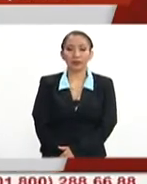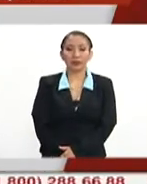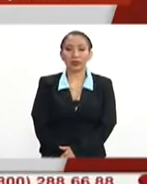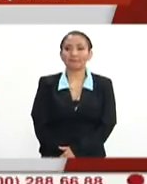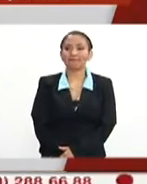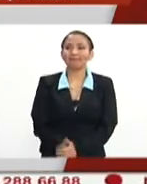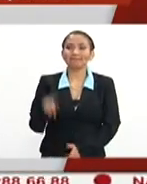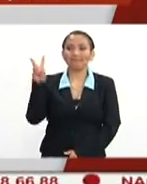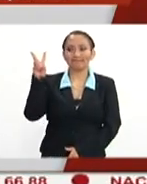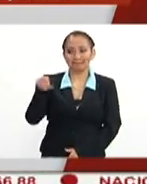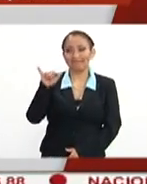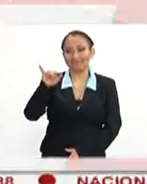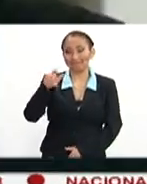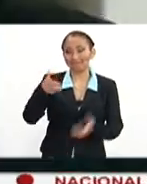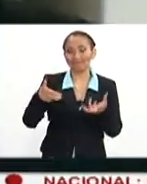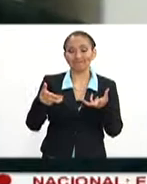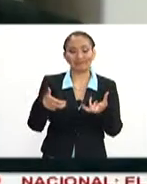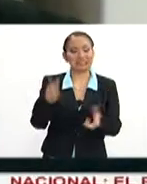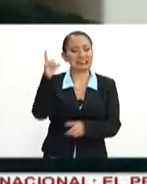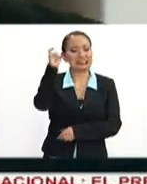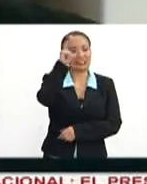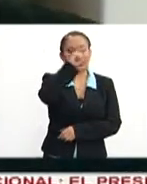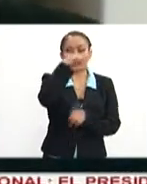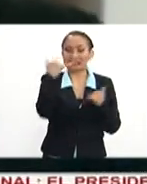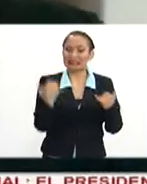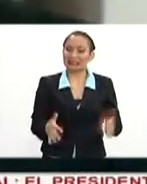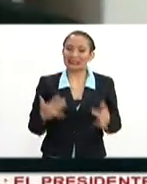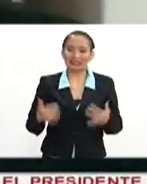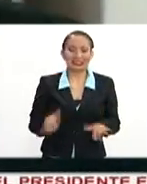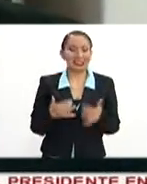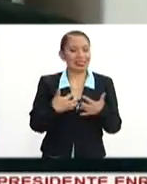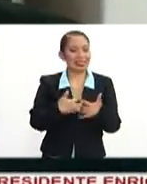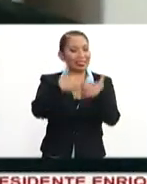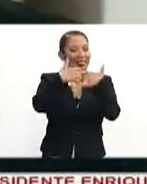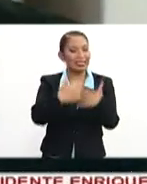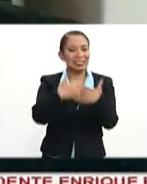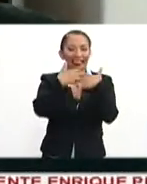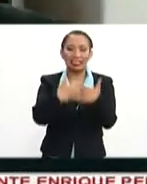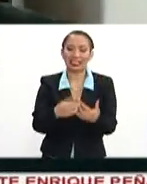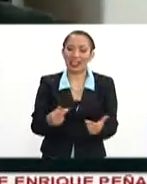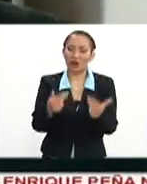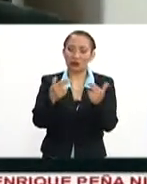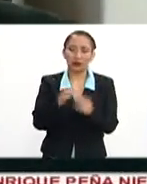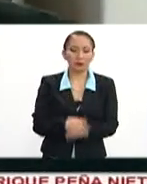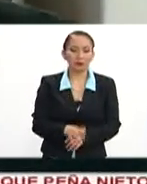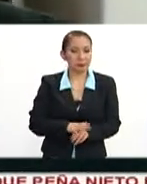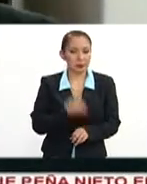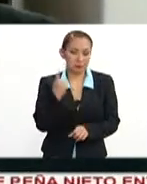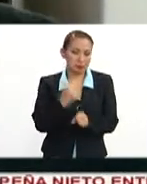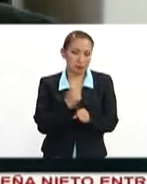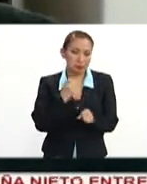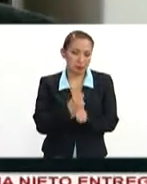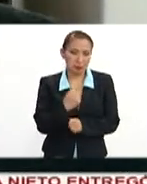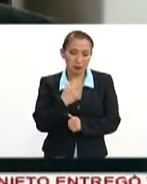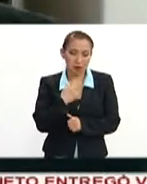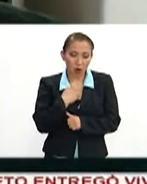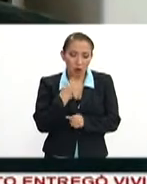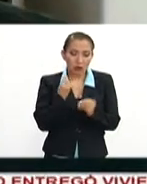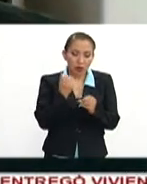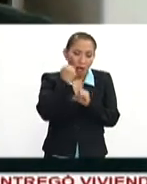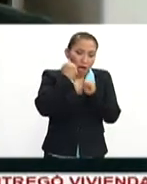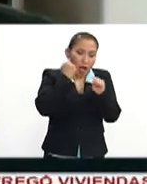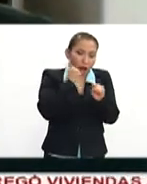La verdad, pues sí, el camino ha sido difícil. En primera instancia porque yo estuve